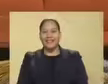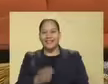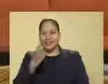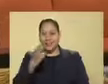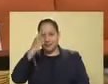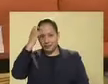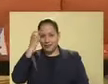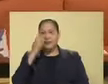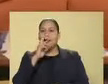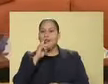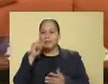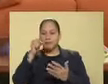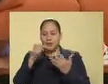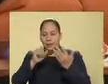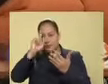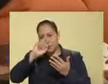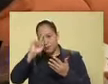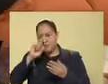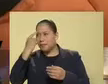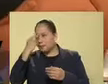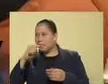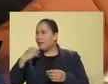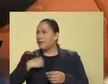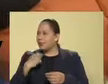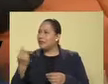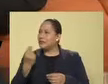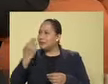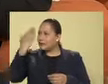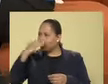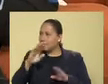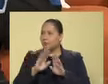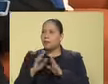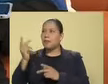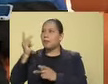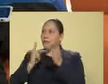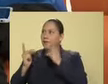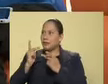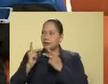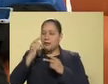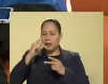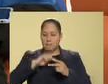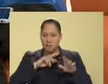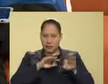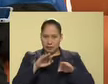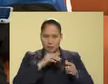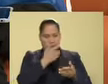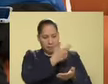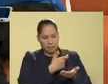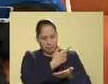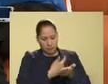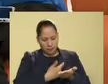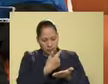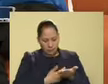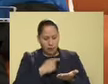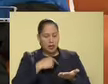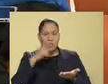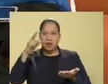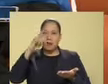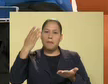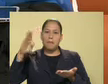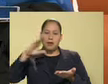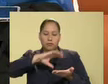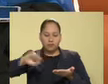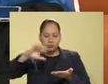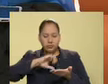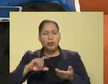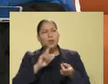Enrique, los mejores consejos para saber pues en qué consiste un crédito de nómina, cuáles son los beneficios, dónde los podemos adquirir, qué es lo que tenemos